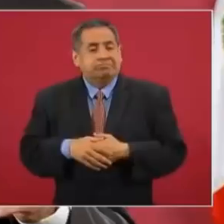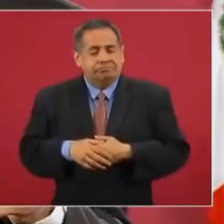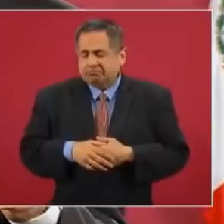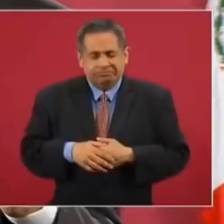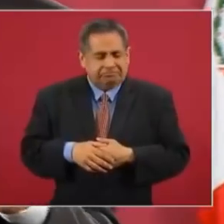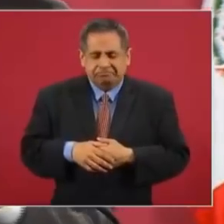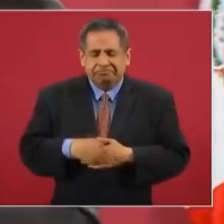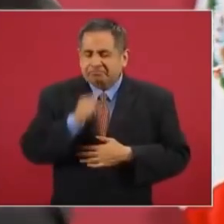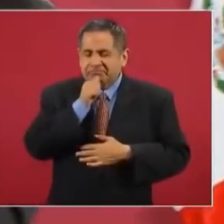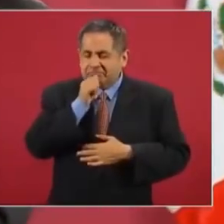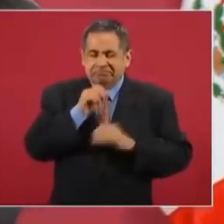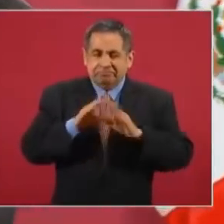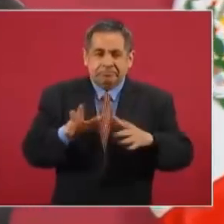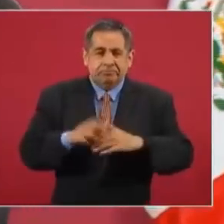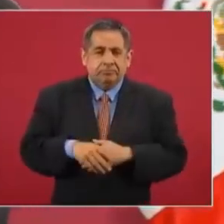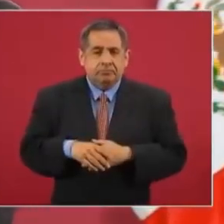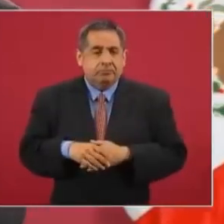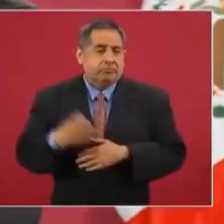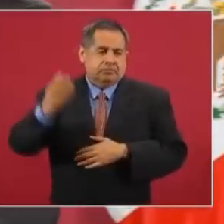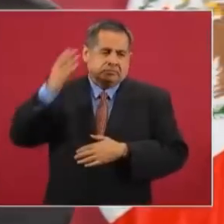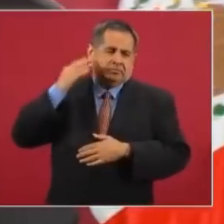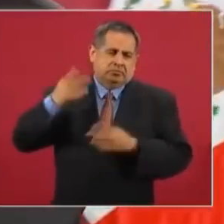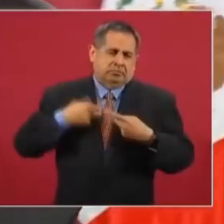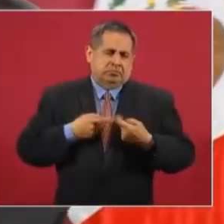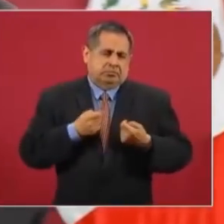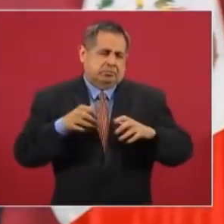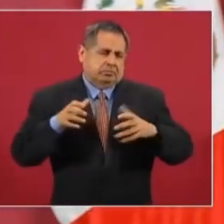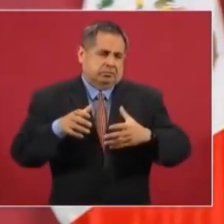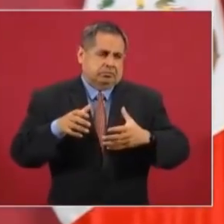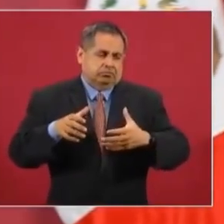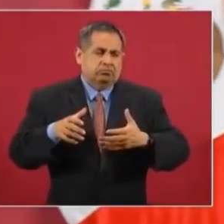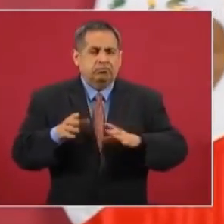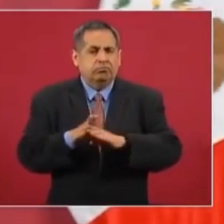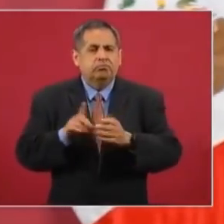porque además de que era menos población,